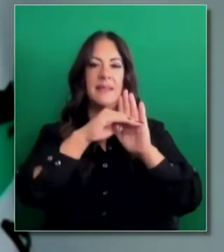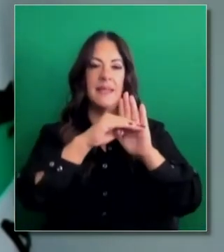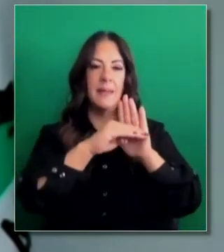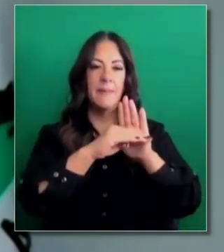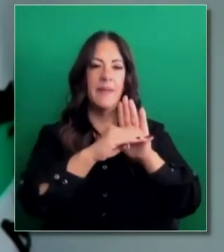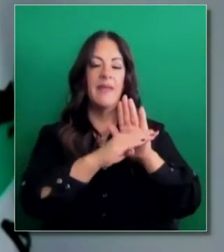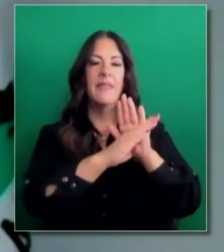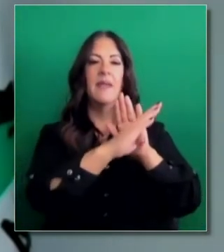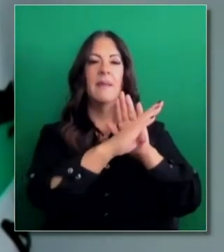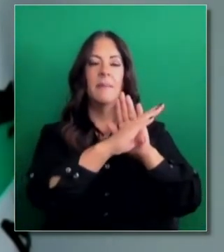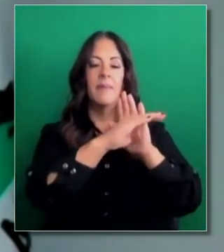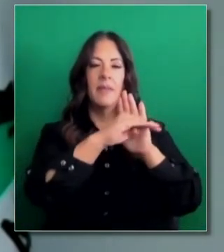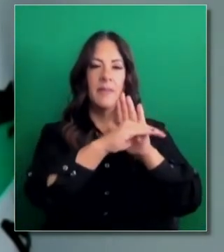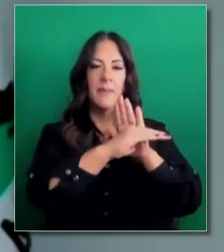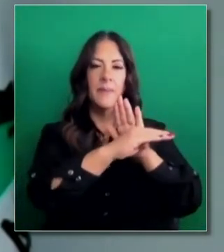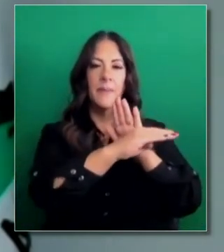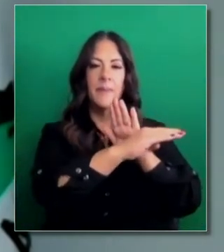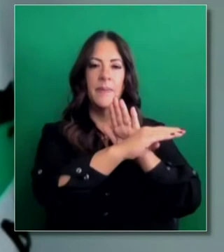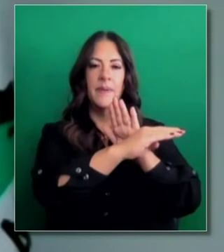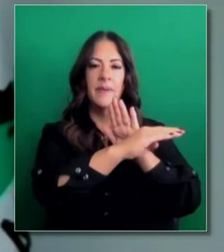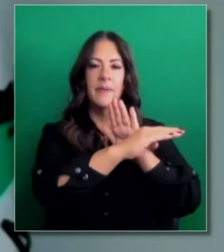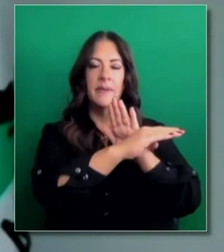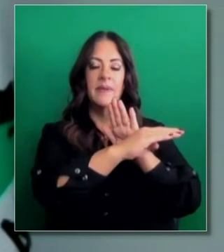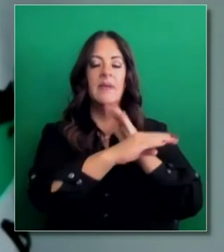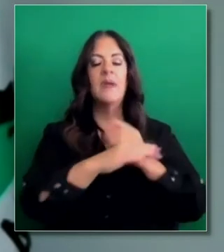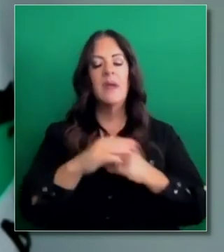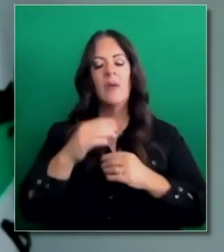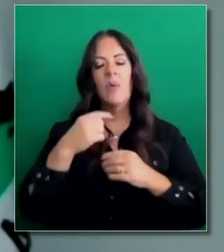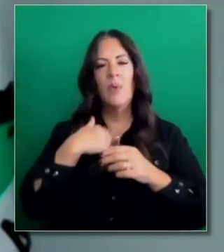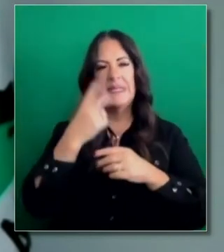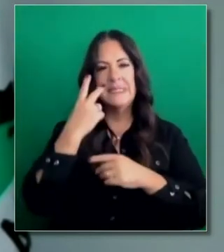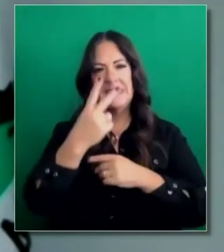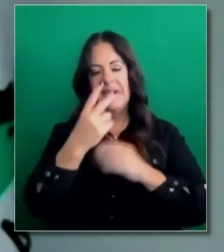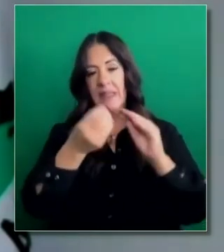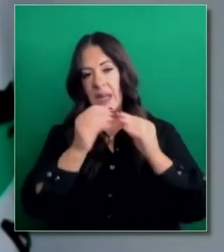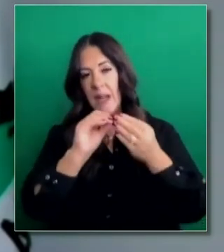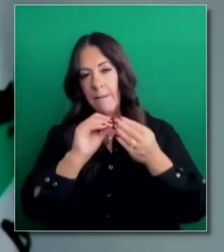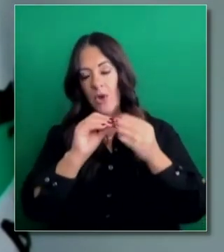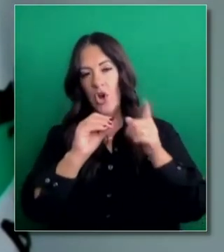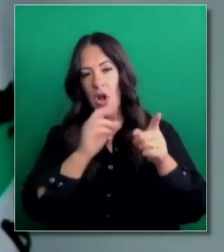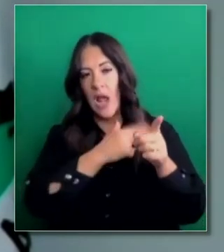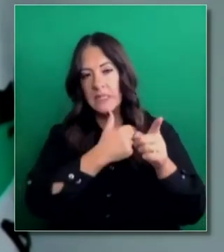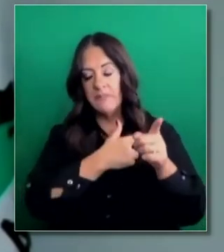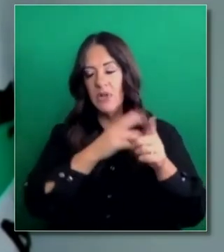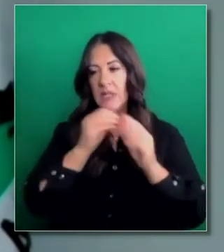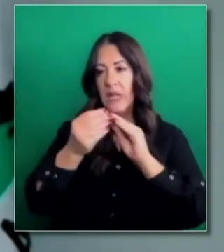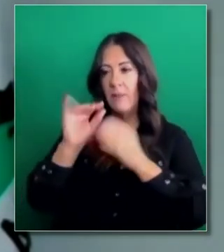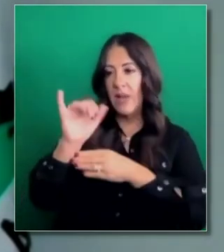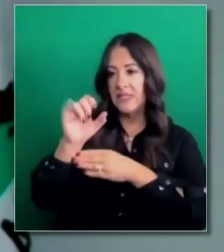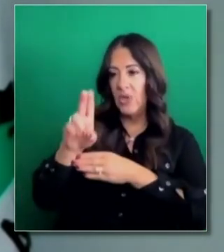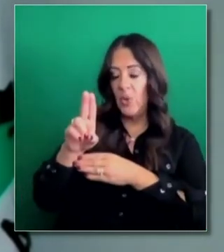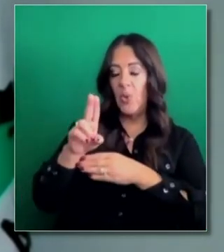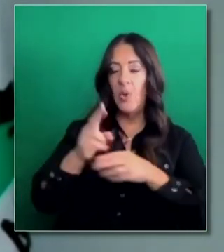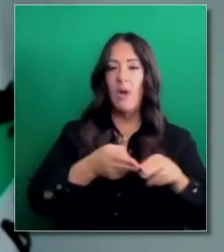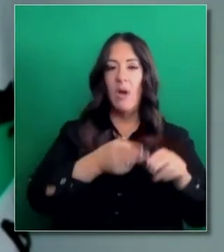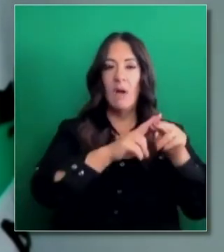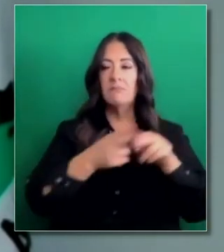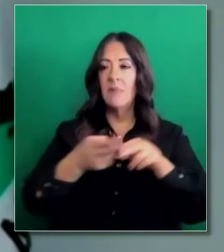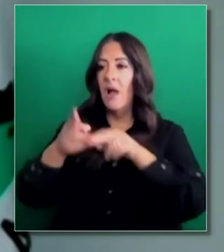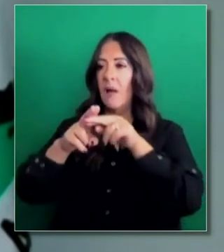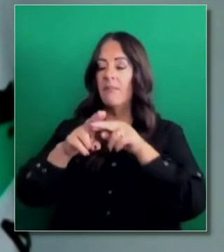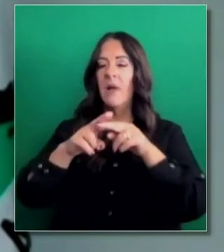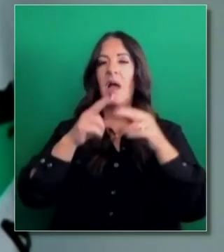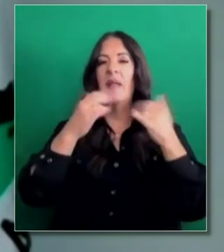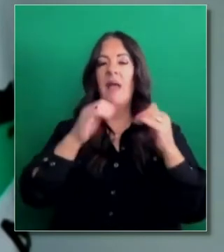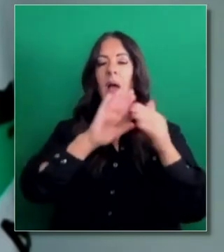hubo un techo pero después vimos que los las cifras de los hospitales y de